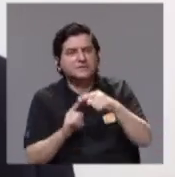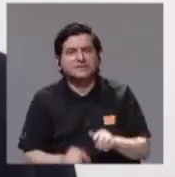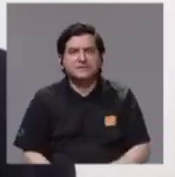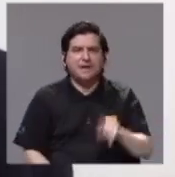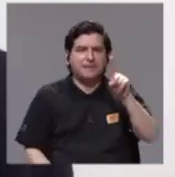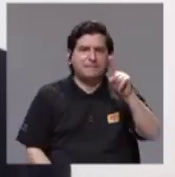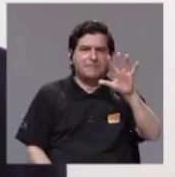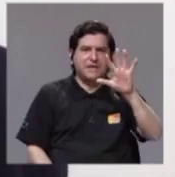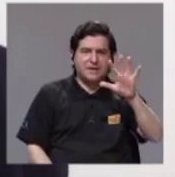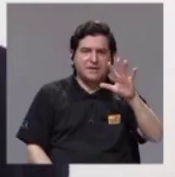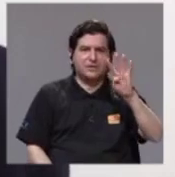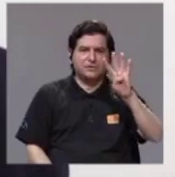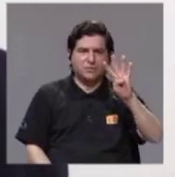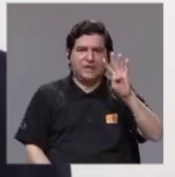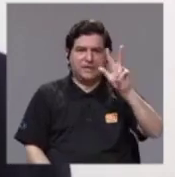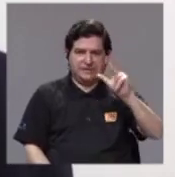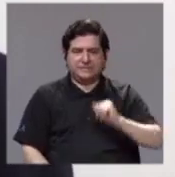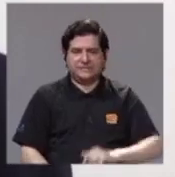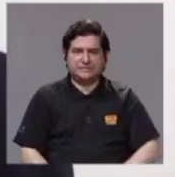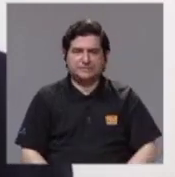1485 hasta